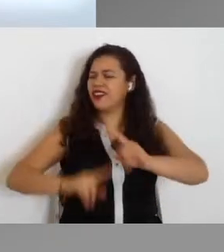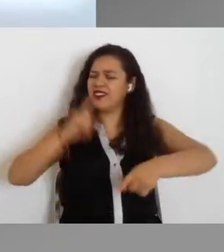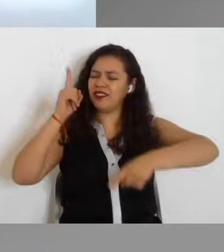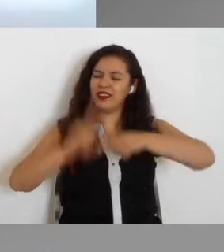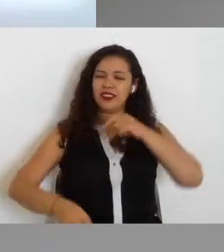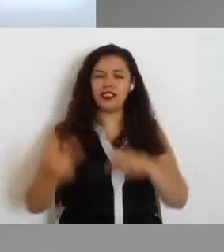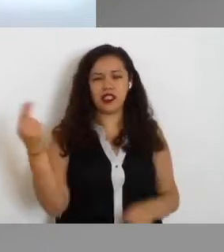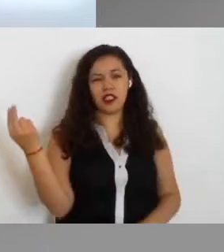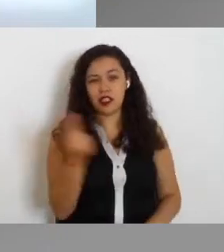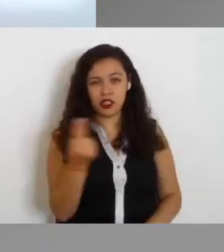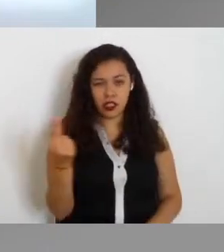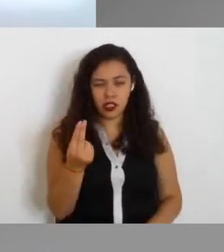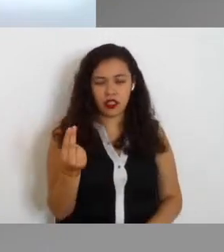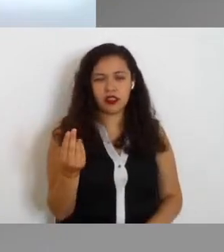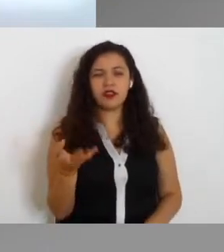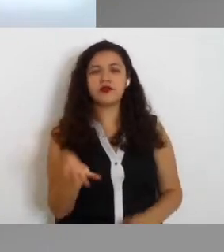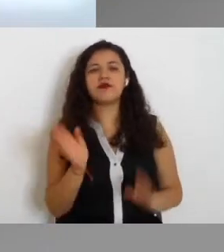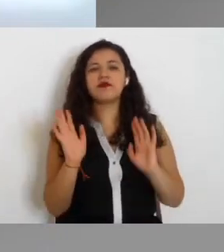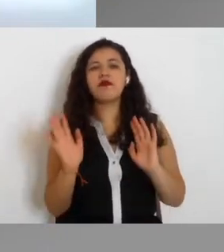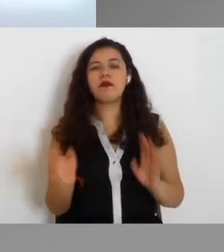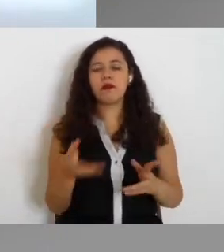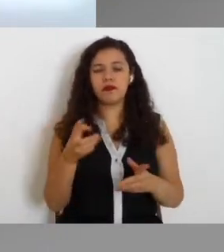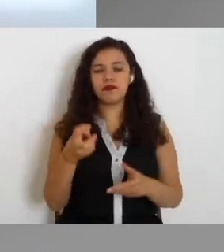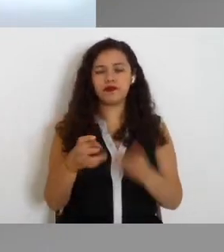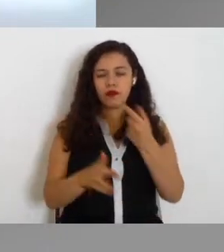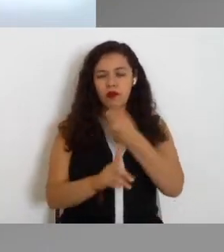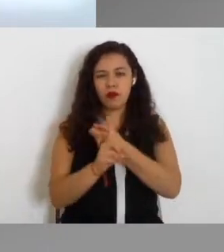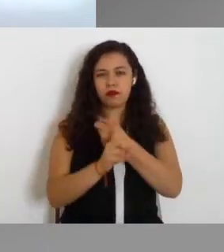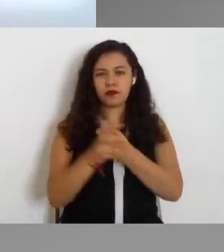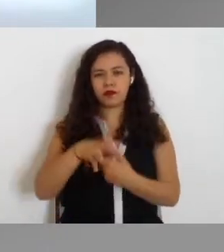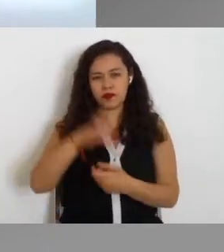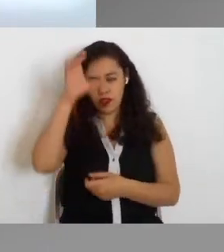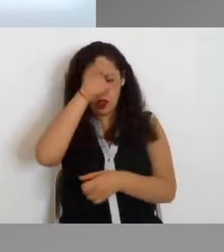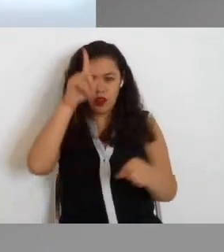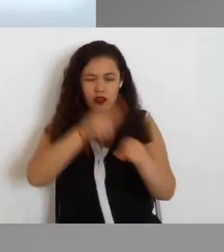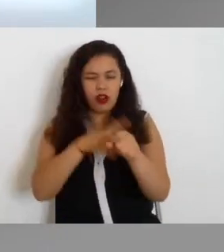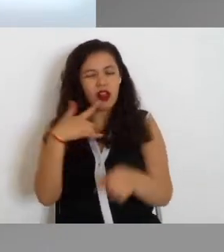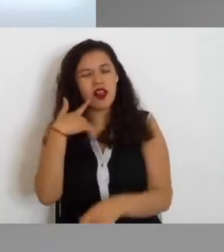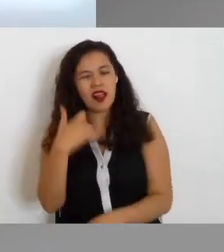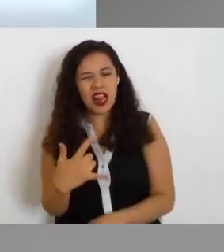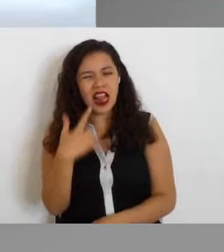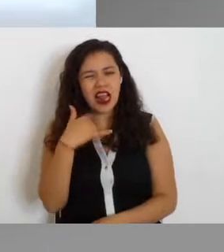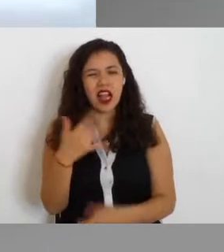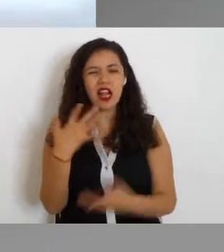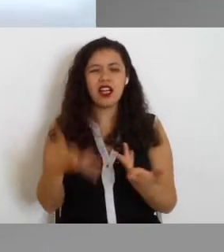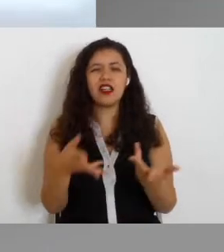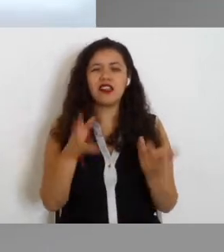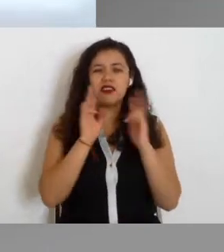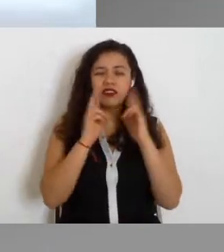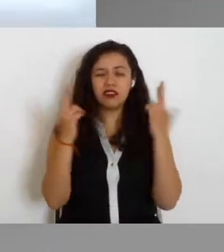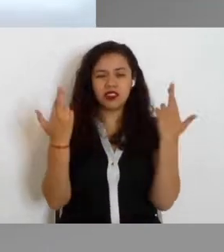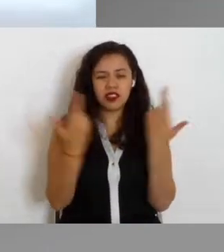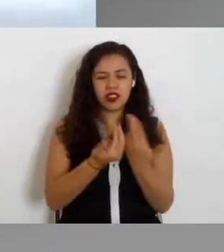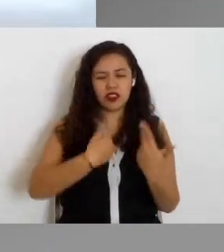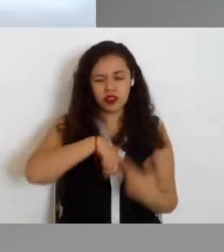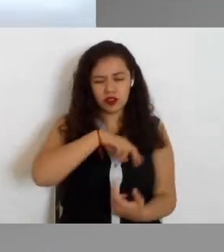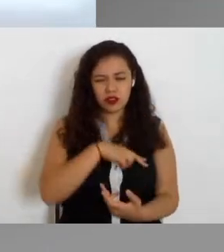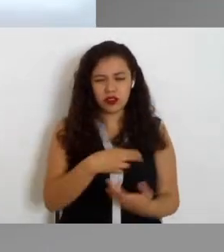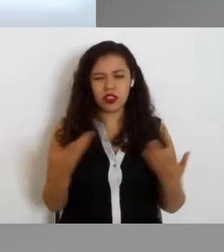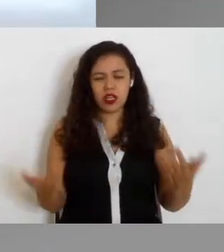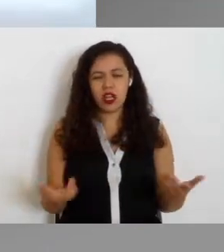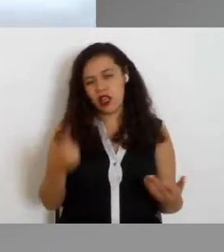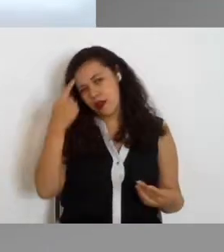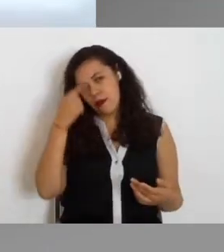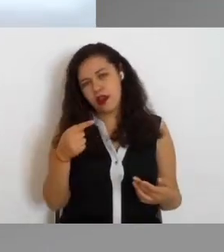gran muro es un reto cultural. En alguna de las reuniones hemos hablado incluso de promover una